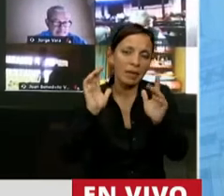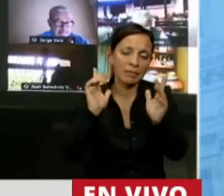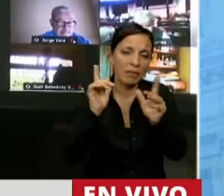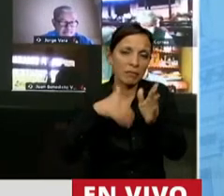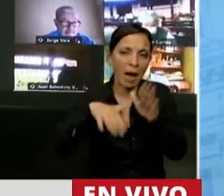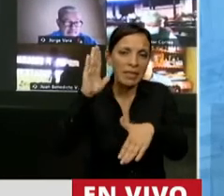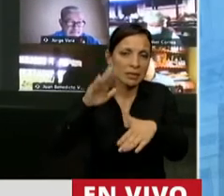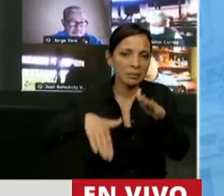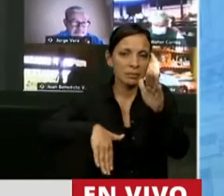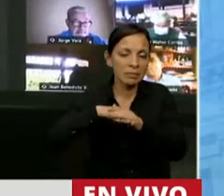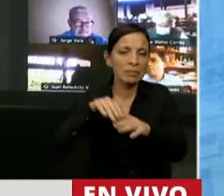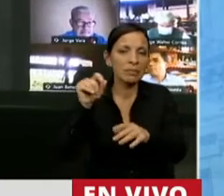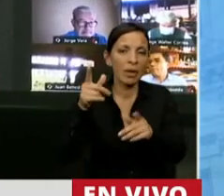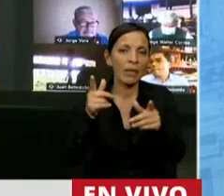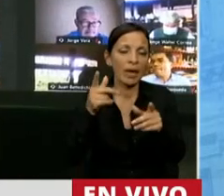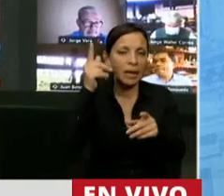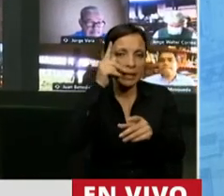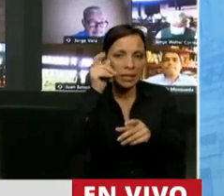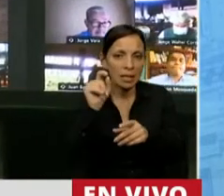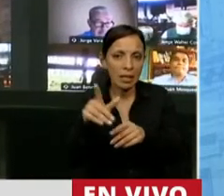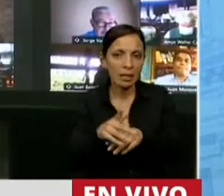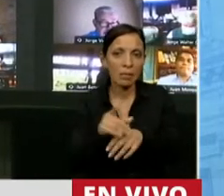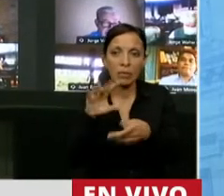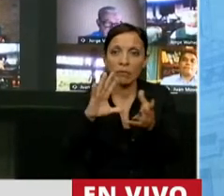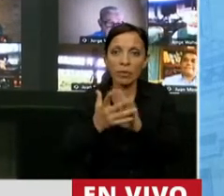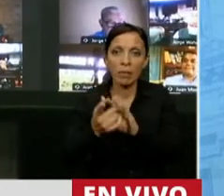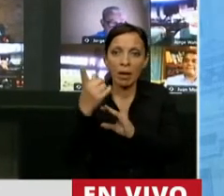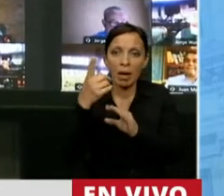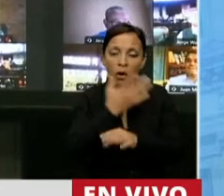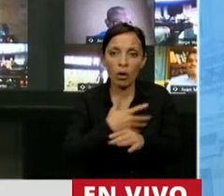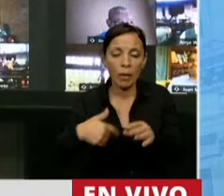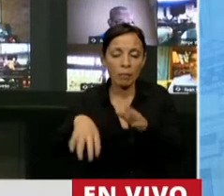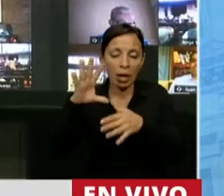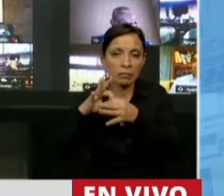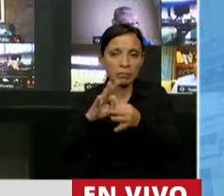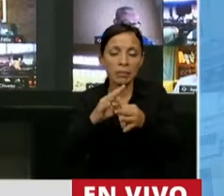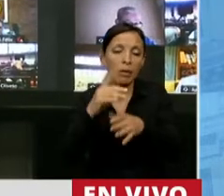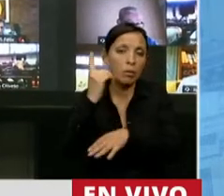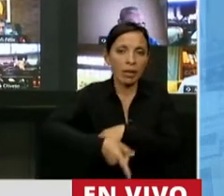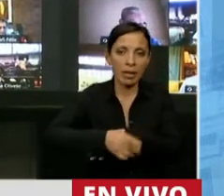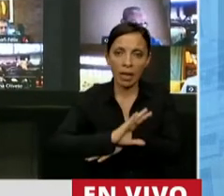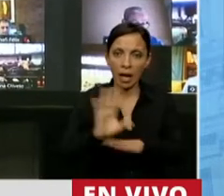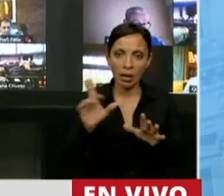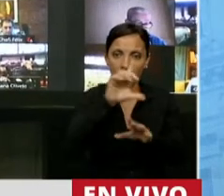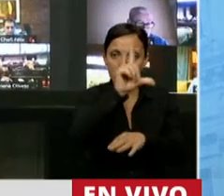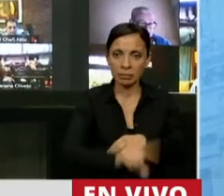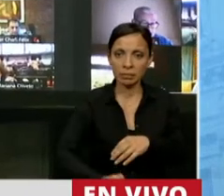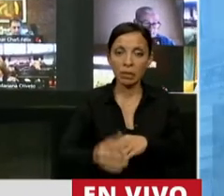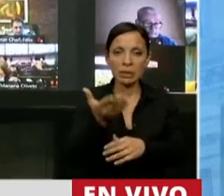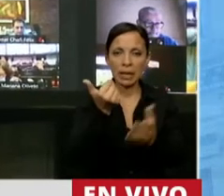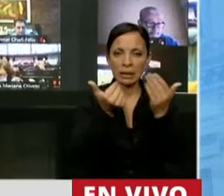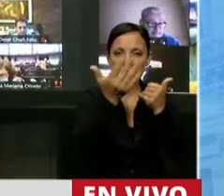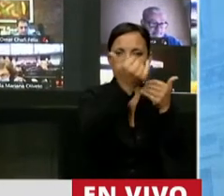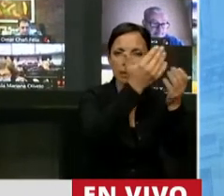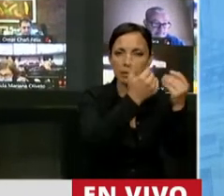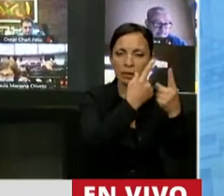kirchnerismo, el gobierno más unitario de la historia de la Argentina. Se le fue quitando recursos a las provincias,